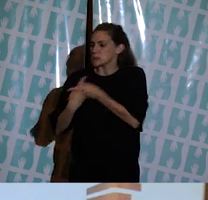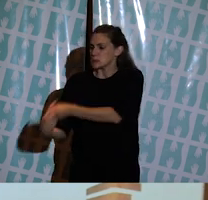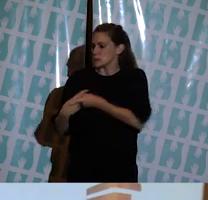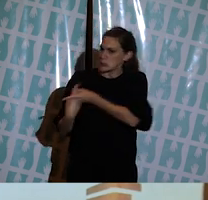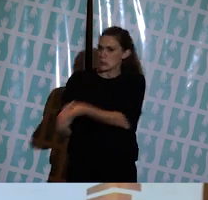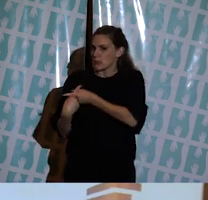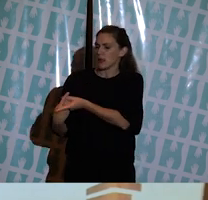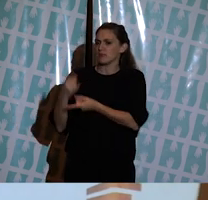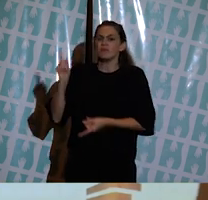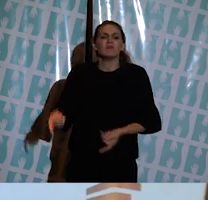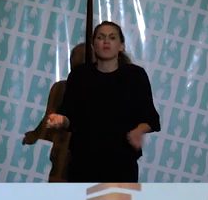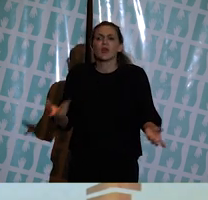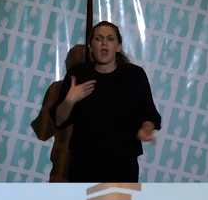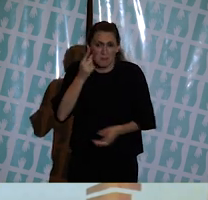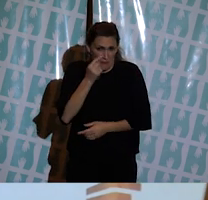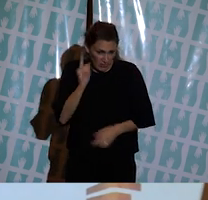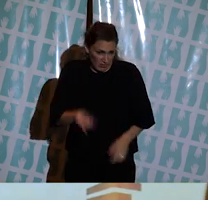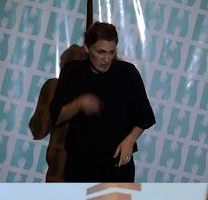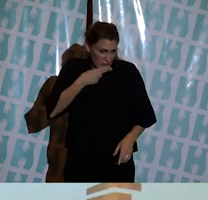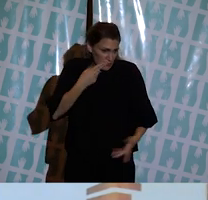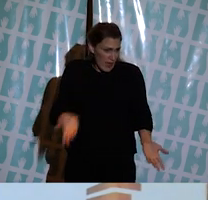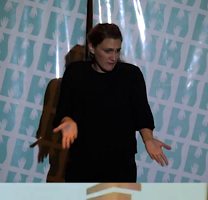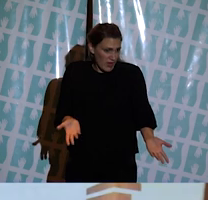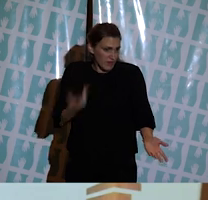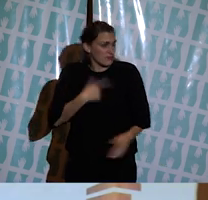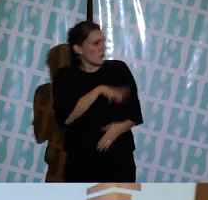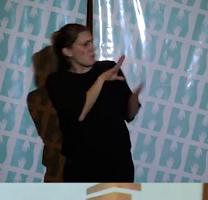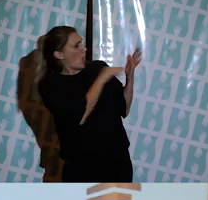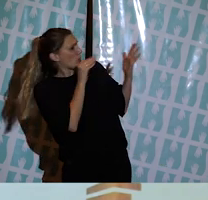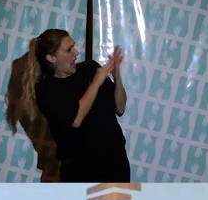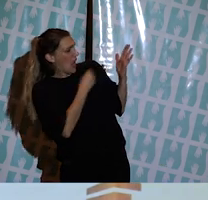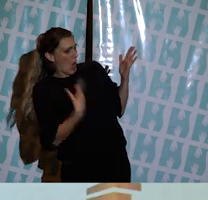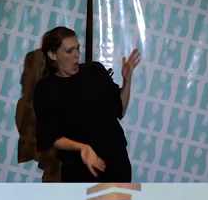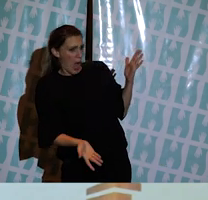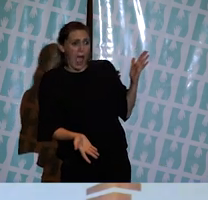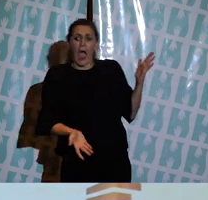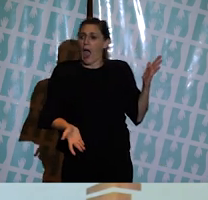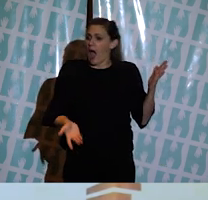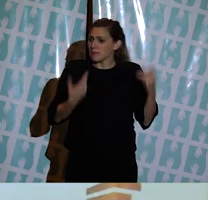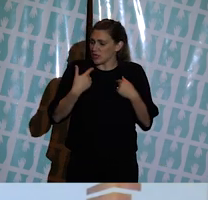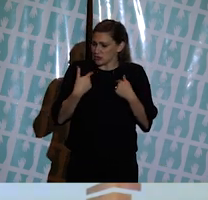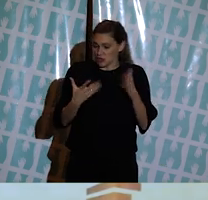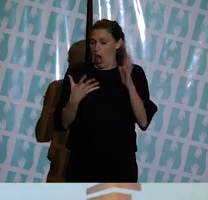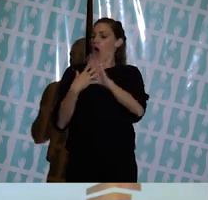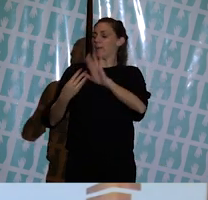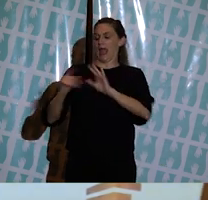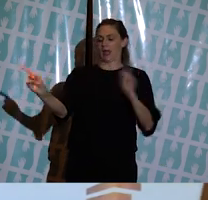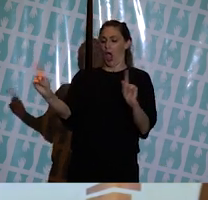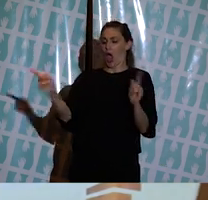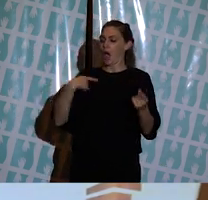fumaba. Entonces era muy difícil, digamos, haz lo que yo digo, pero no lo que yo hago. Sin embargo, la